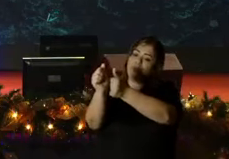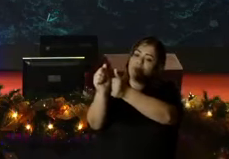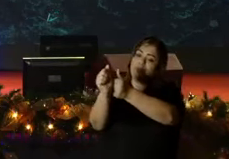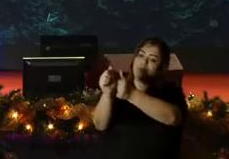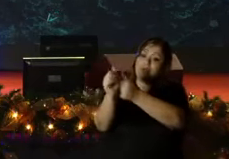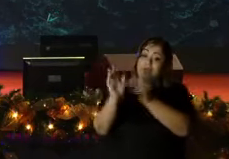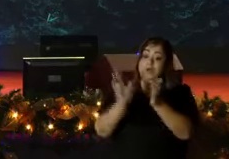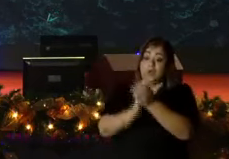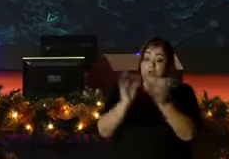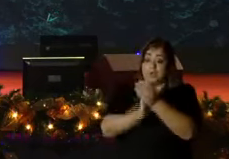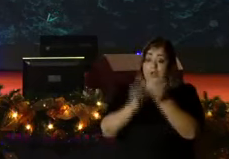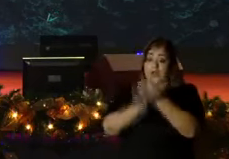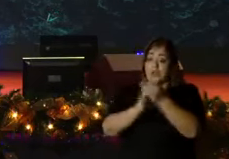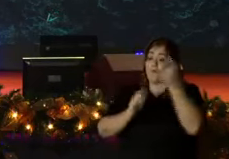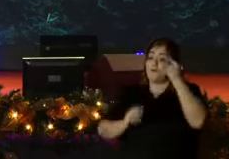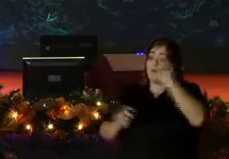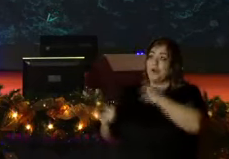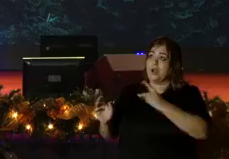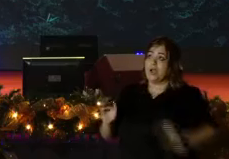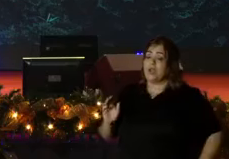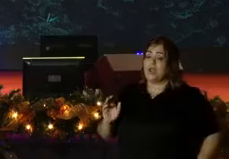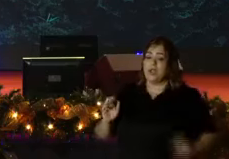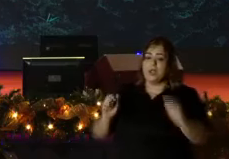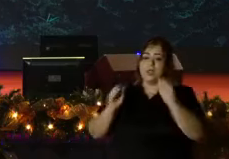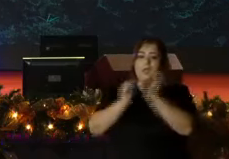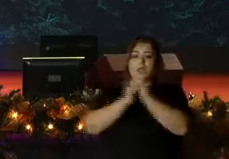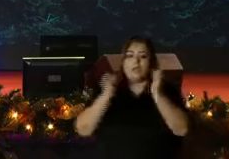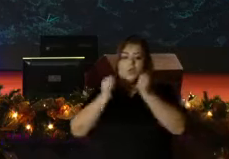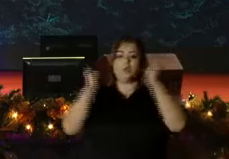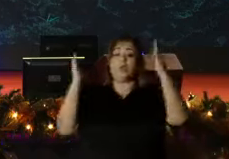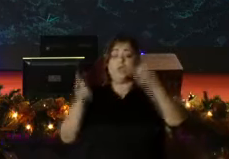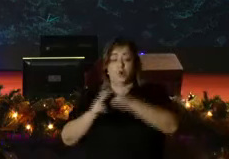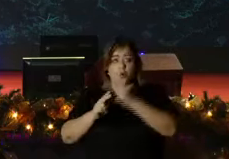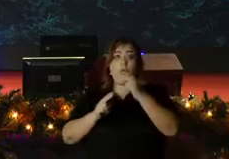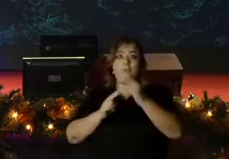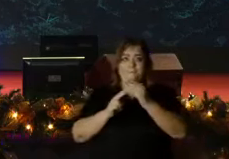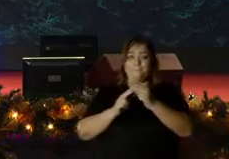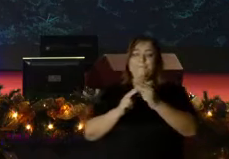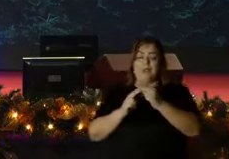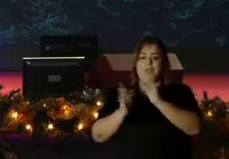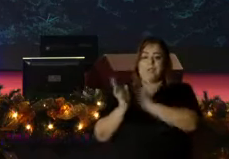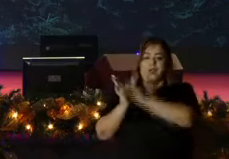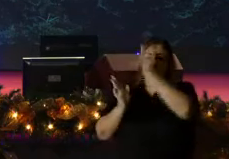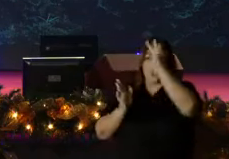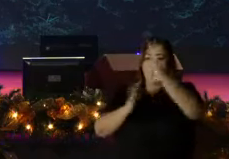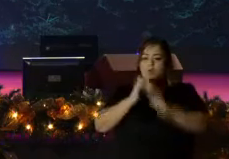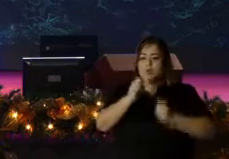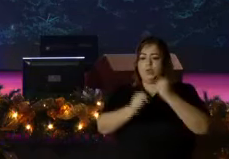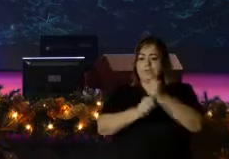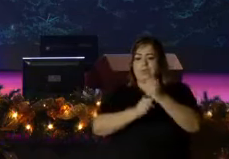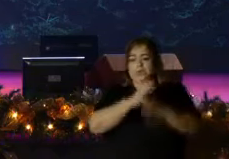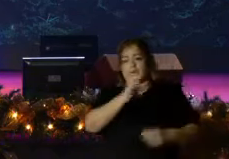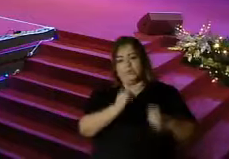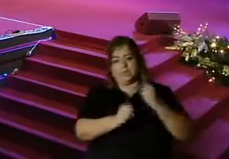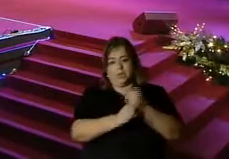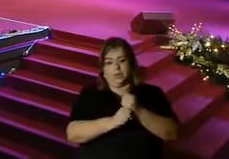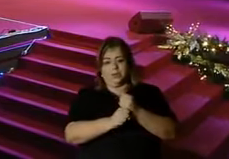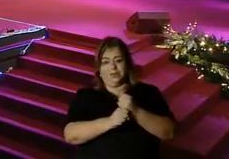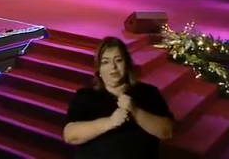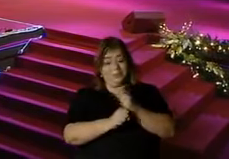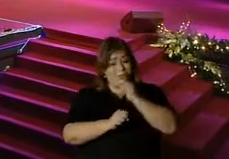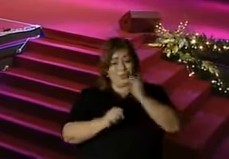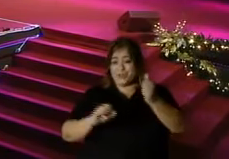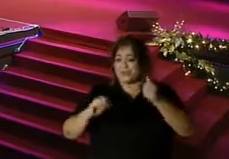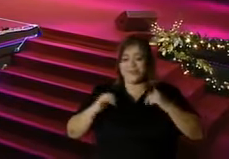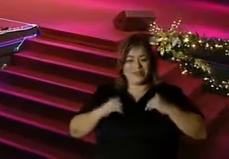Déselo fuerte al Rey, aleluya. A su nombre sea la gloria por los siglos de los siglos. No me canso